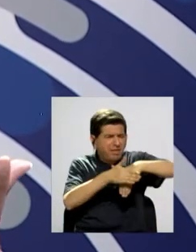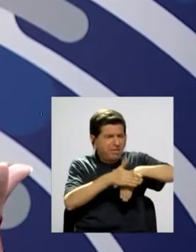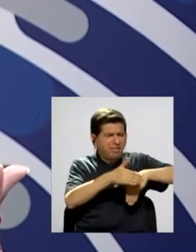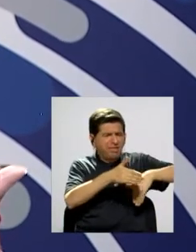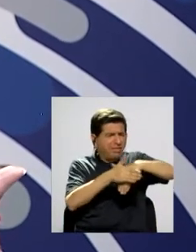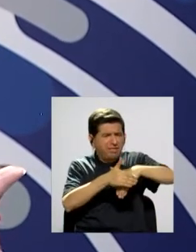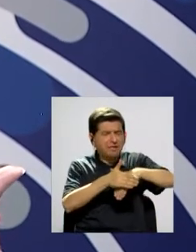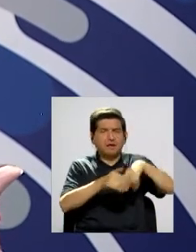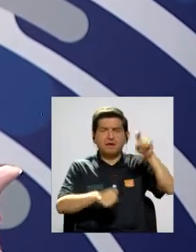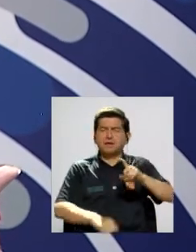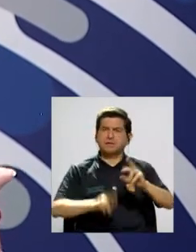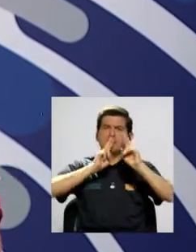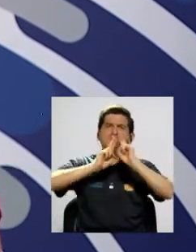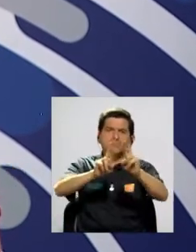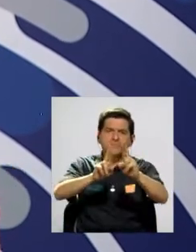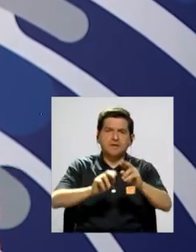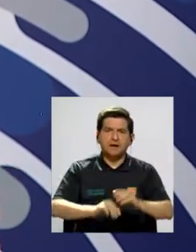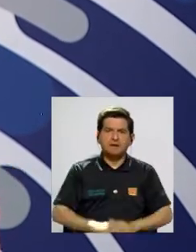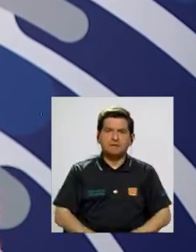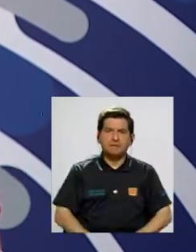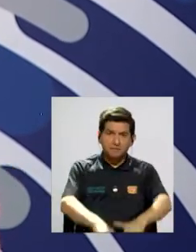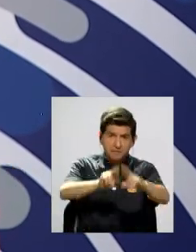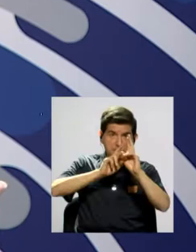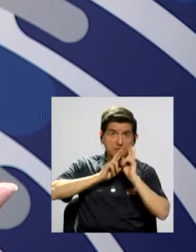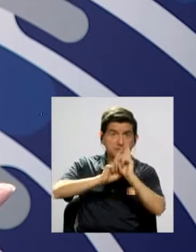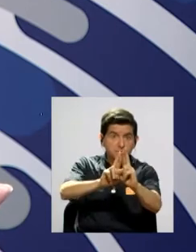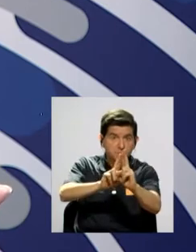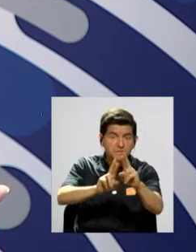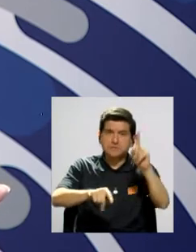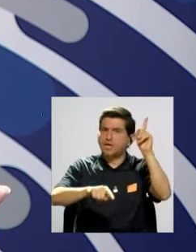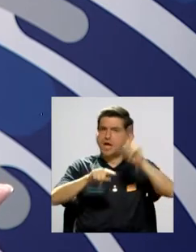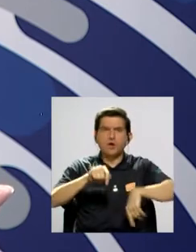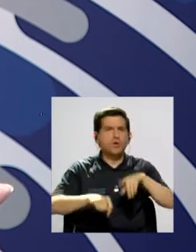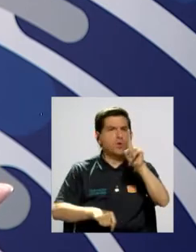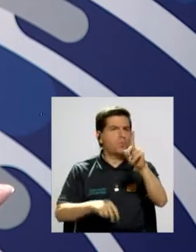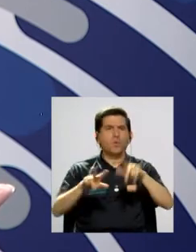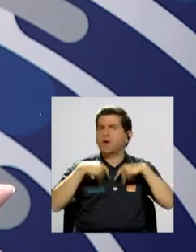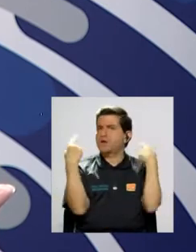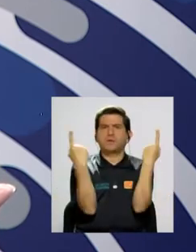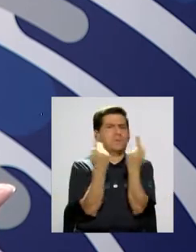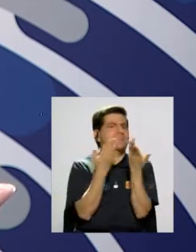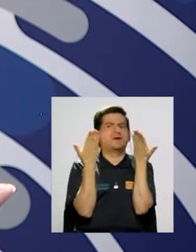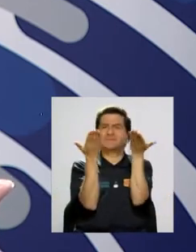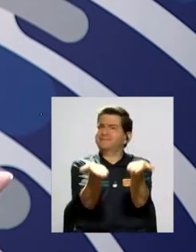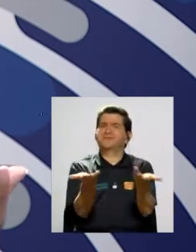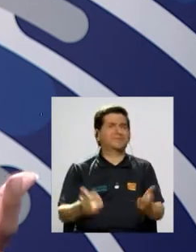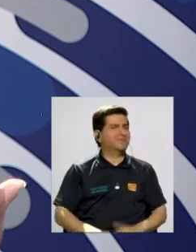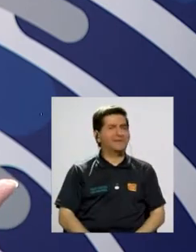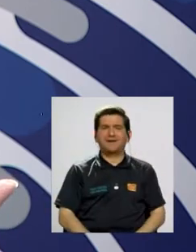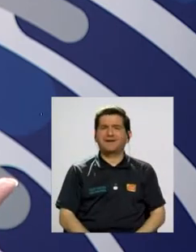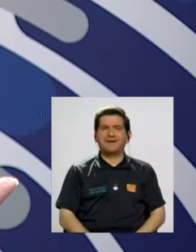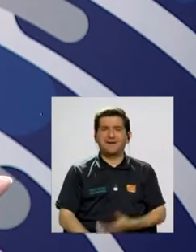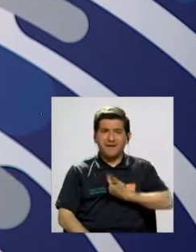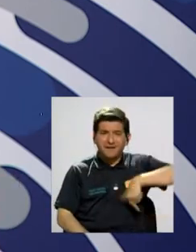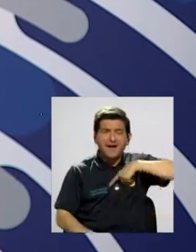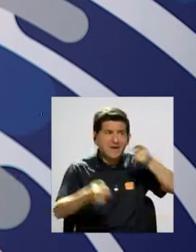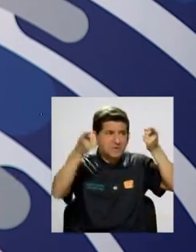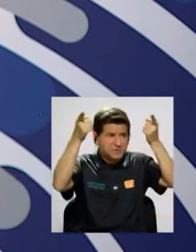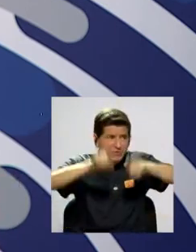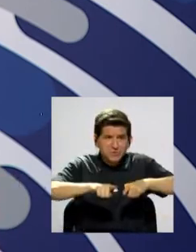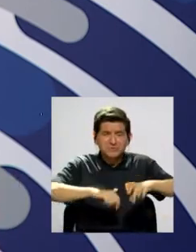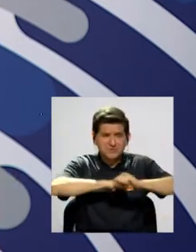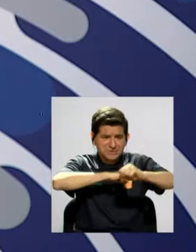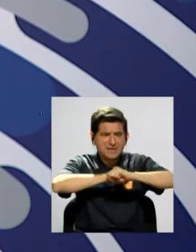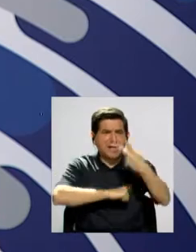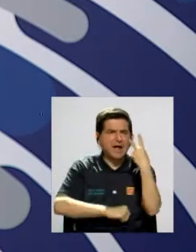necesita tener una respuesta. Y una respuesta que no puede venir de un determinado partido político. O sea, lo que nos ha pasado en esta campaña y